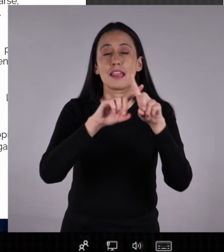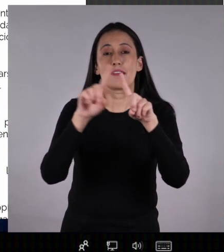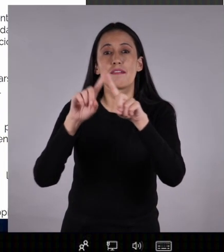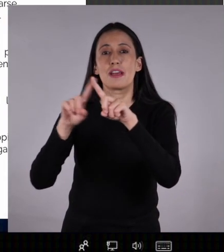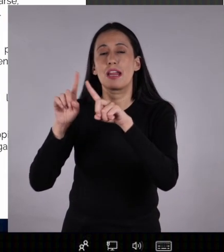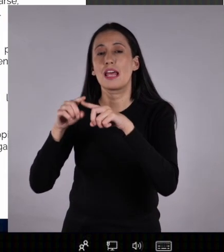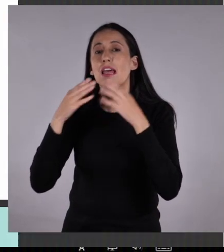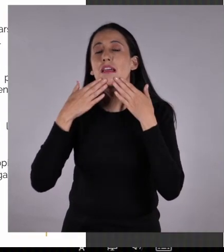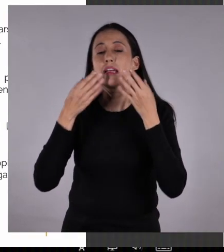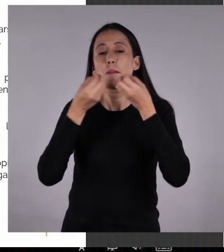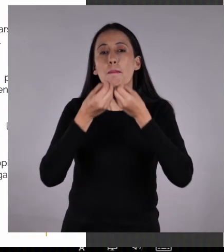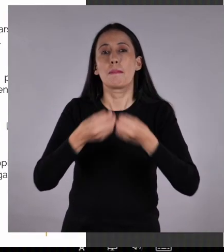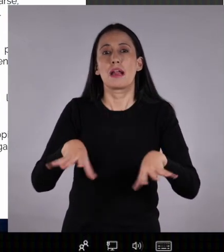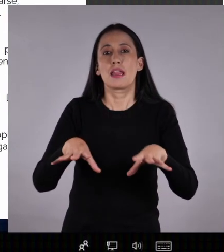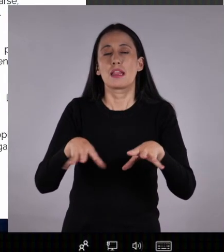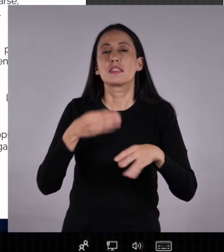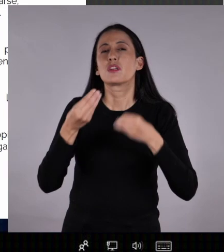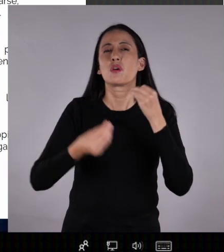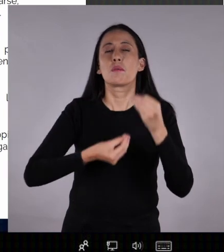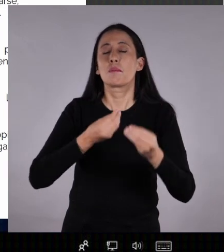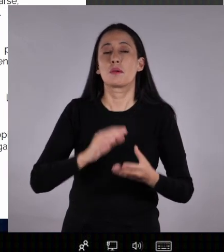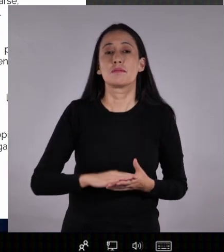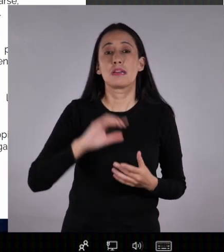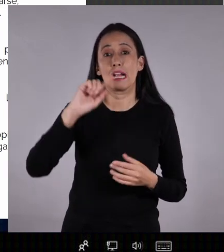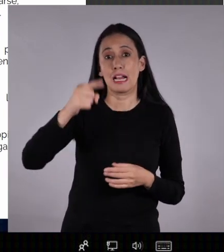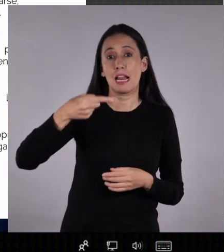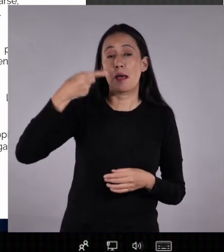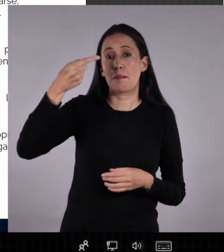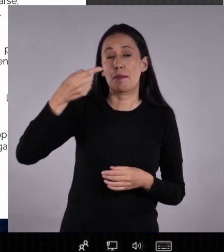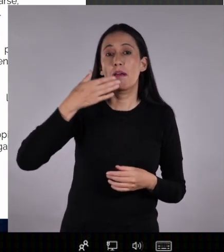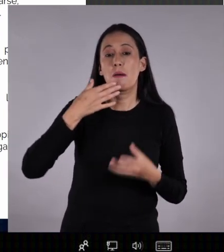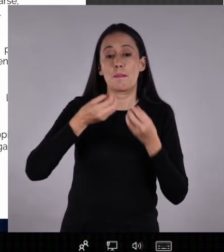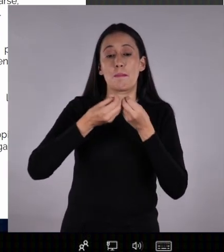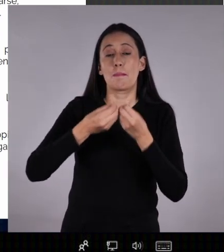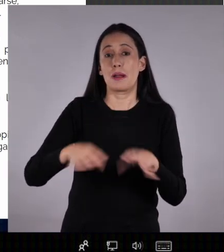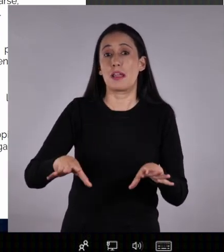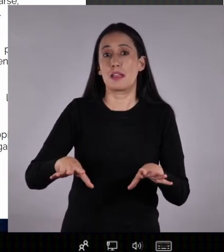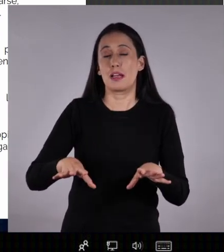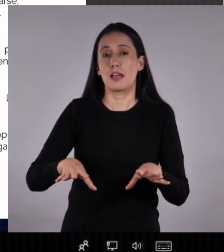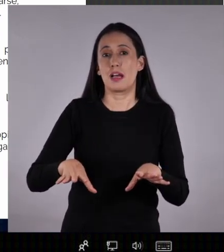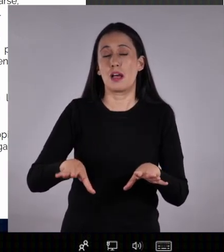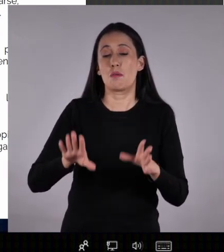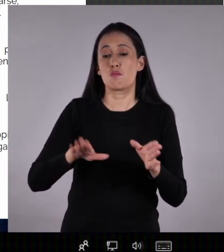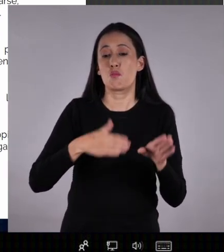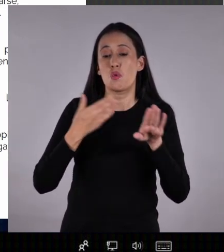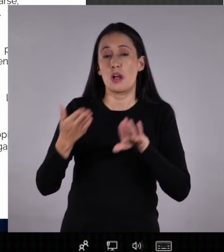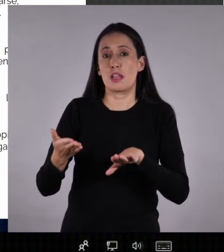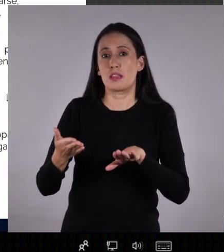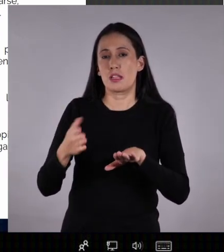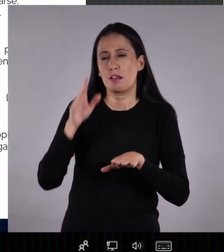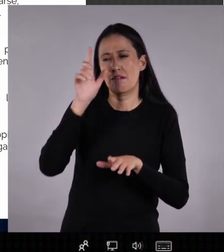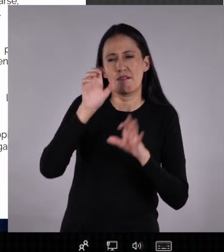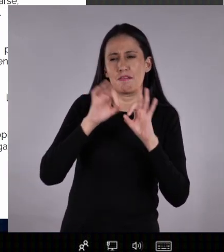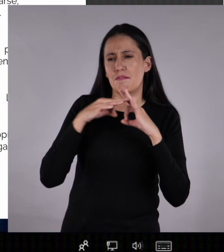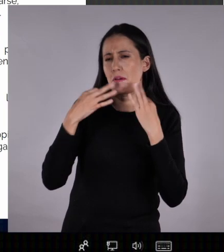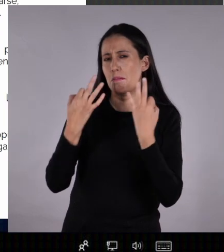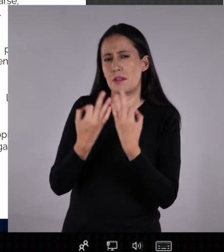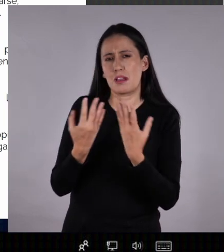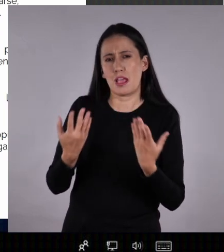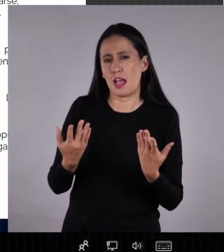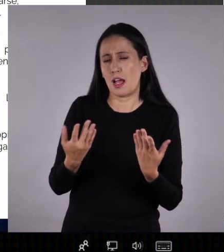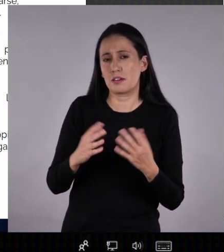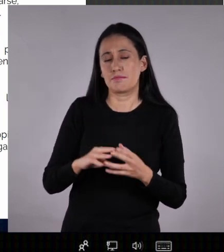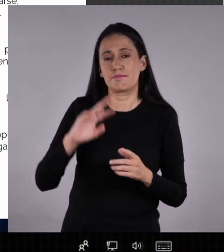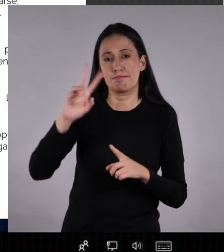La primera es la pérdida de la vida, una muerte de un ser querido. La segunda es pérdida